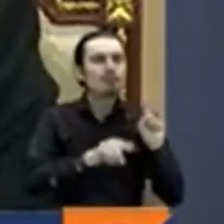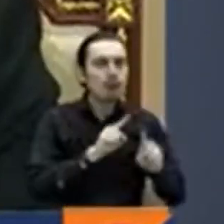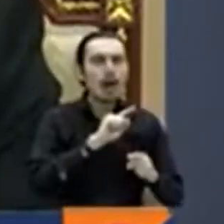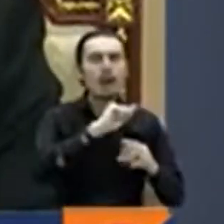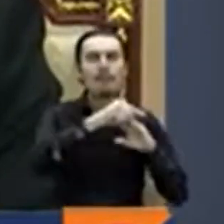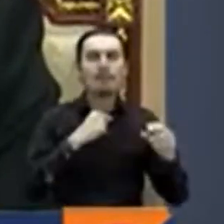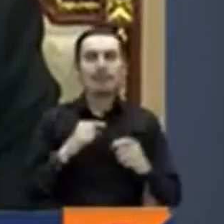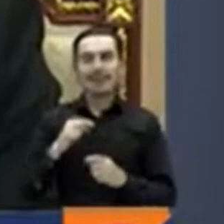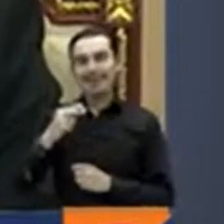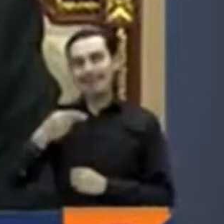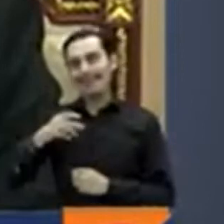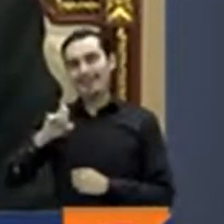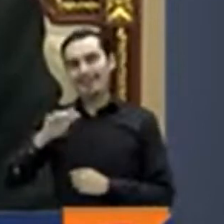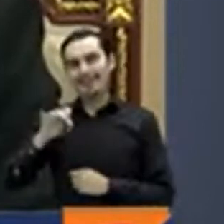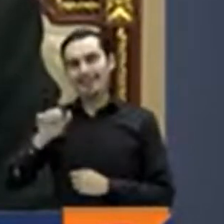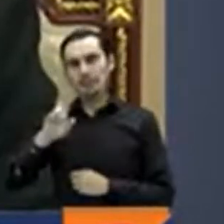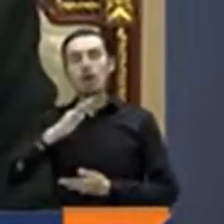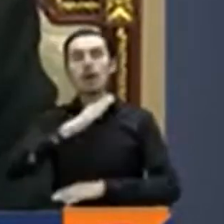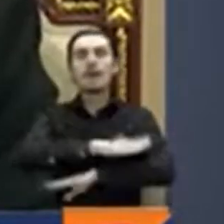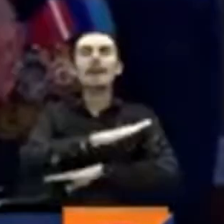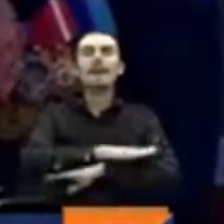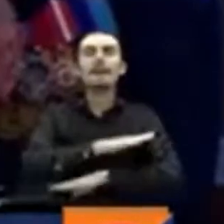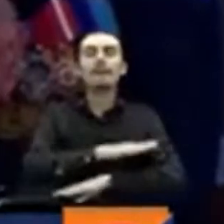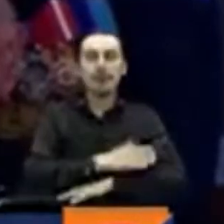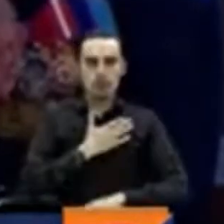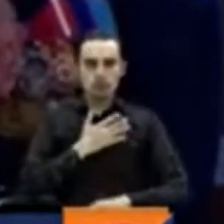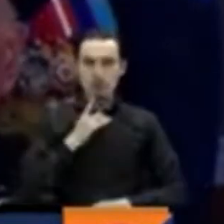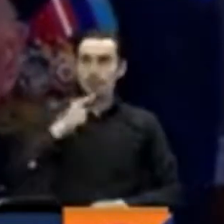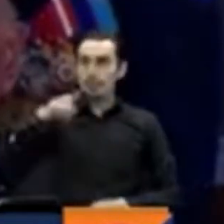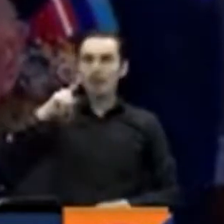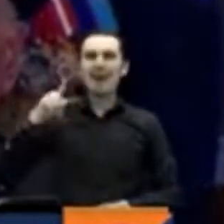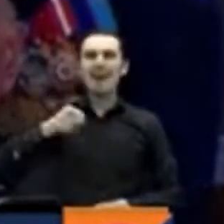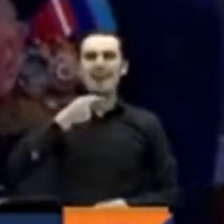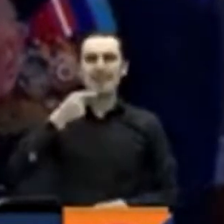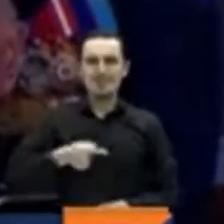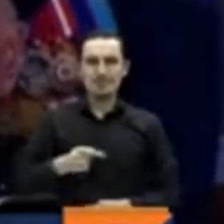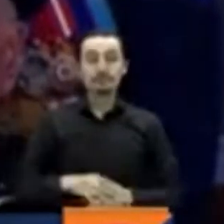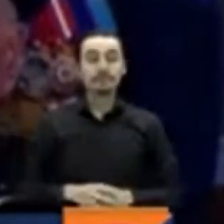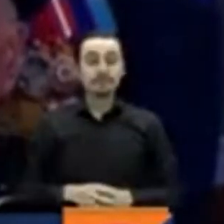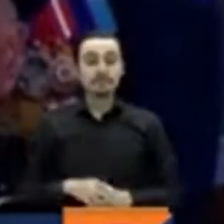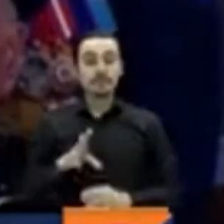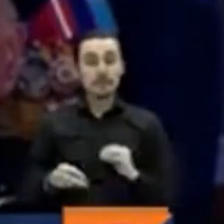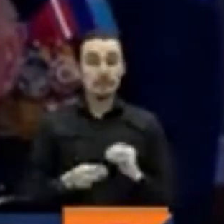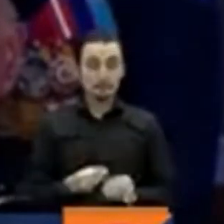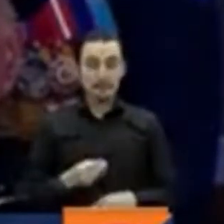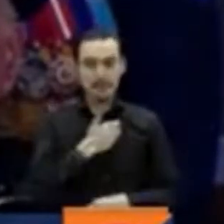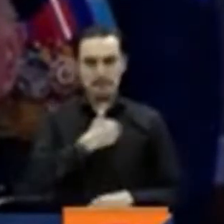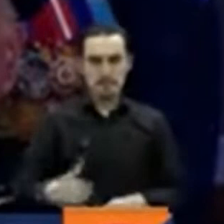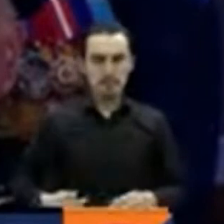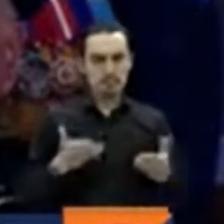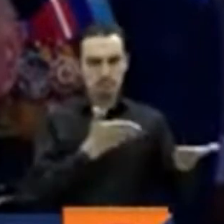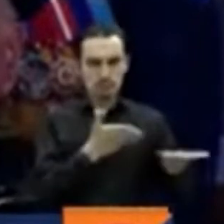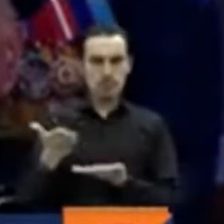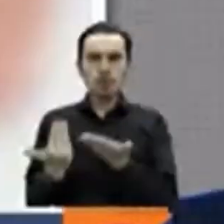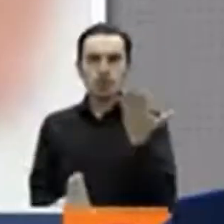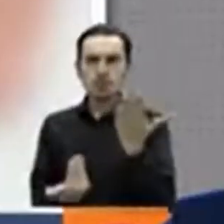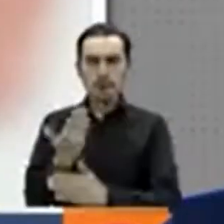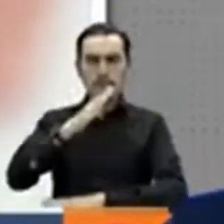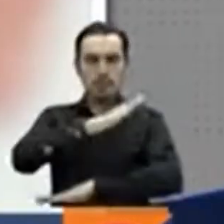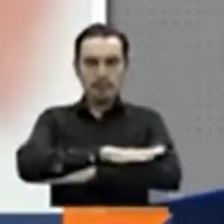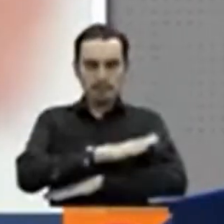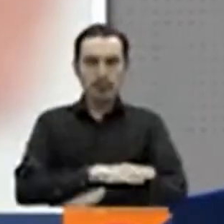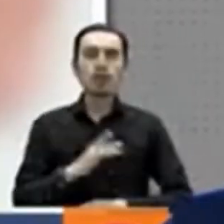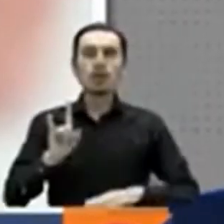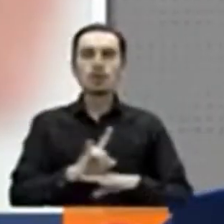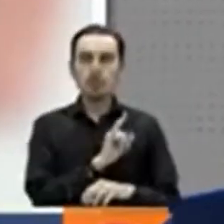Héctor Isidro Arenas como embajador de nuestro país en Moscú. Además, el mandatario ruso dio la bienvenida a los nuevos embajadores de